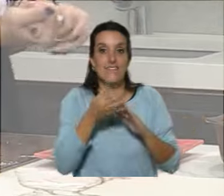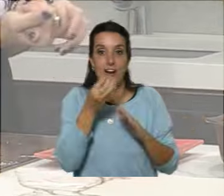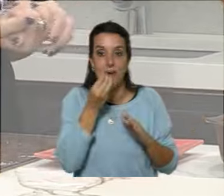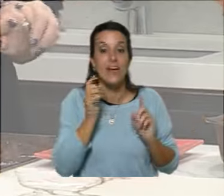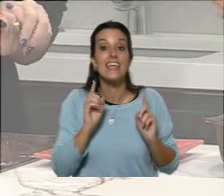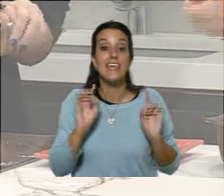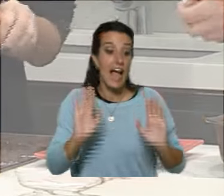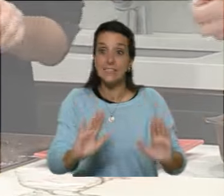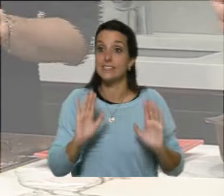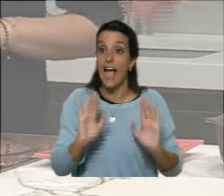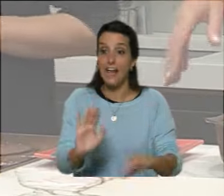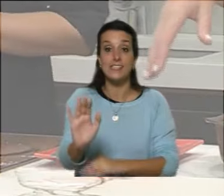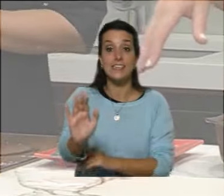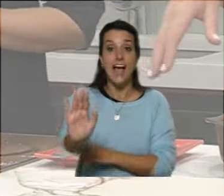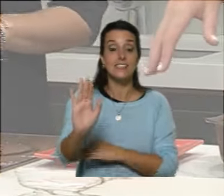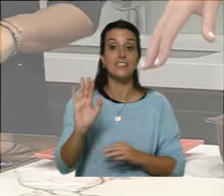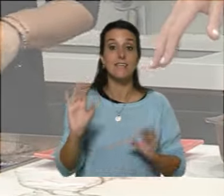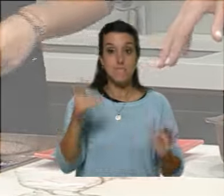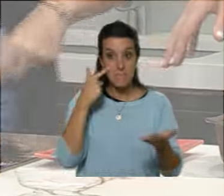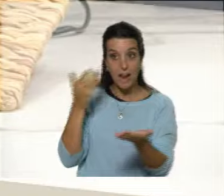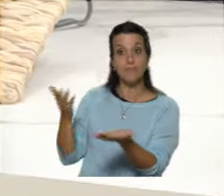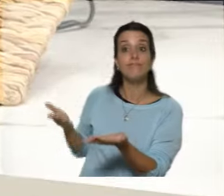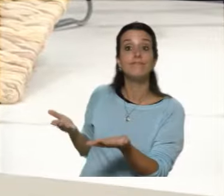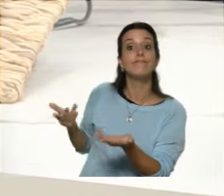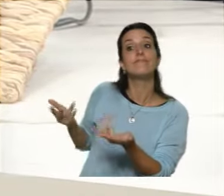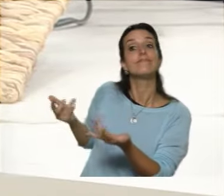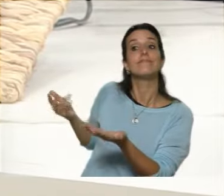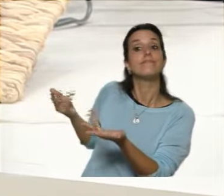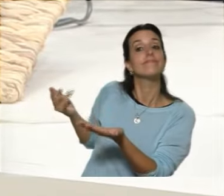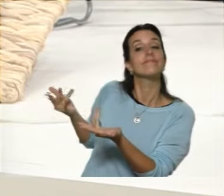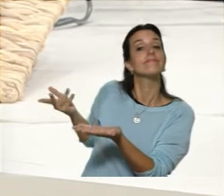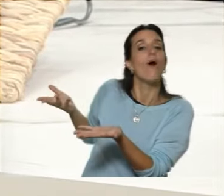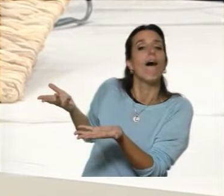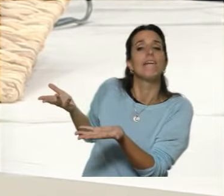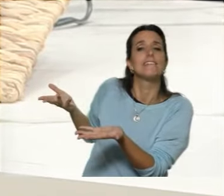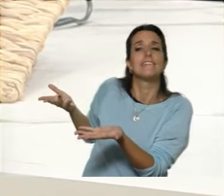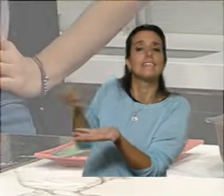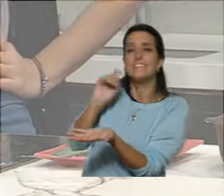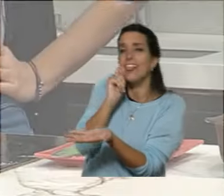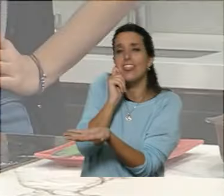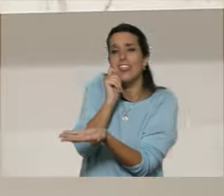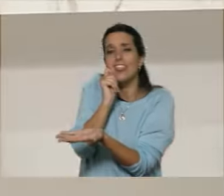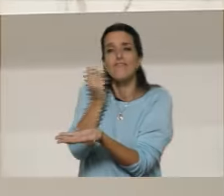nos vemos mañana. No, que quede claro. Mirá esto. Mira, divino. ¡Qué rico! ¡Qué rico!